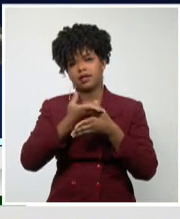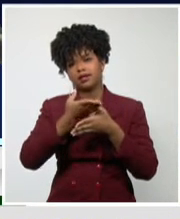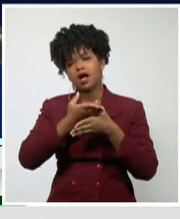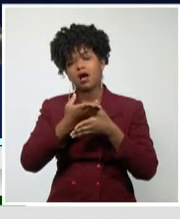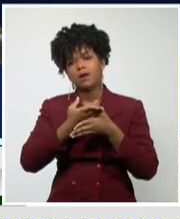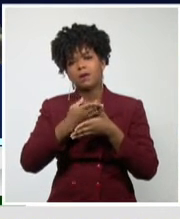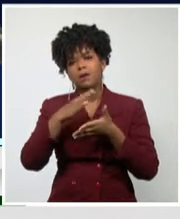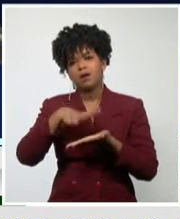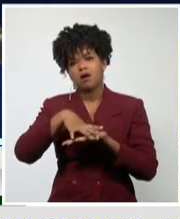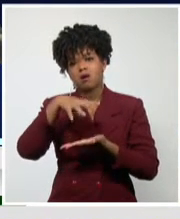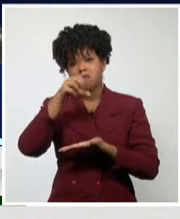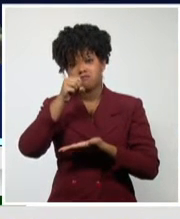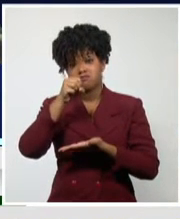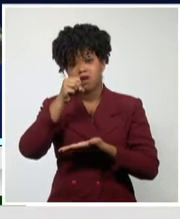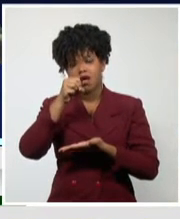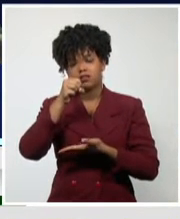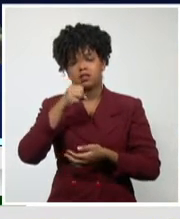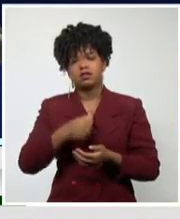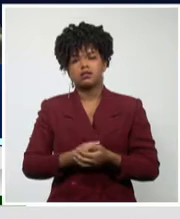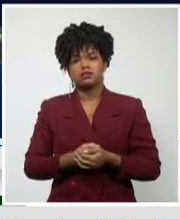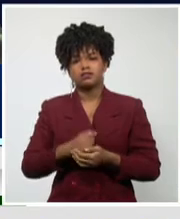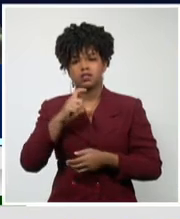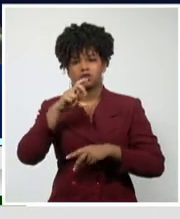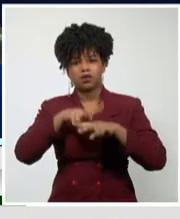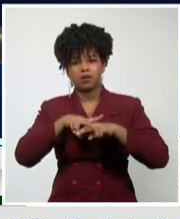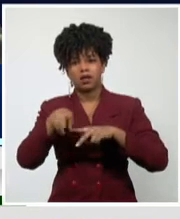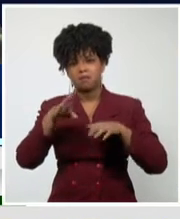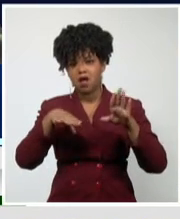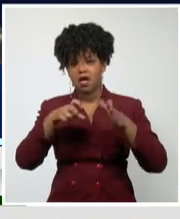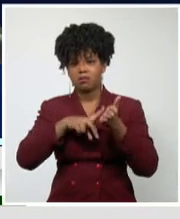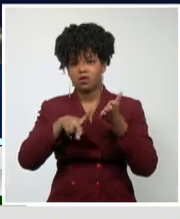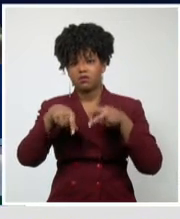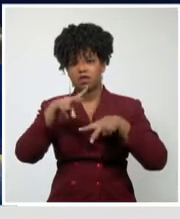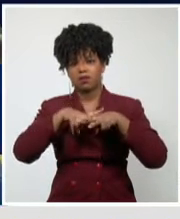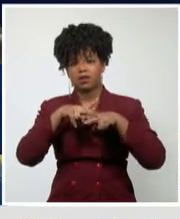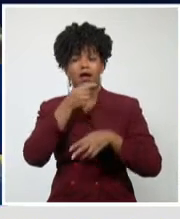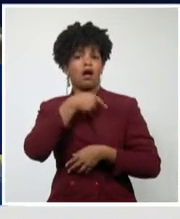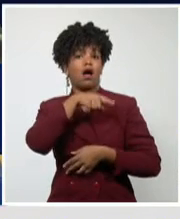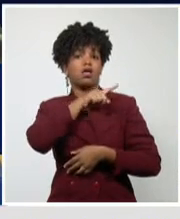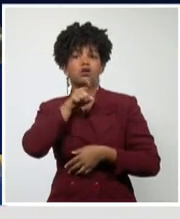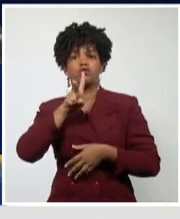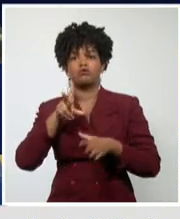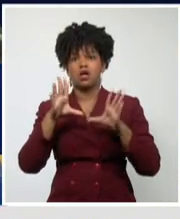en la provincia de La Habana. Hasta anoche, a las 12 de la noche,